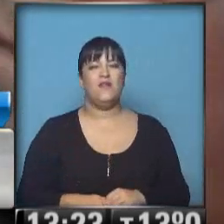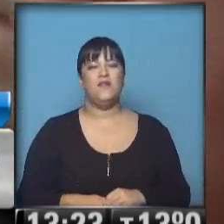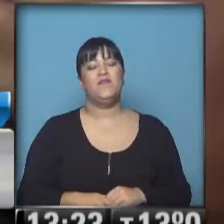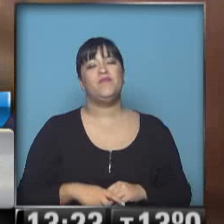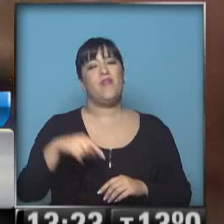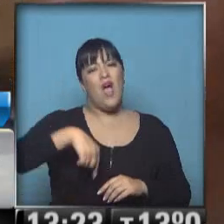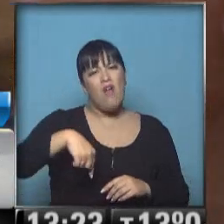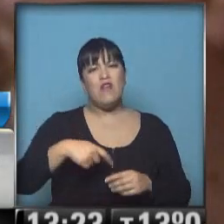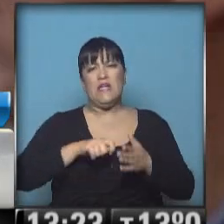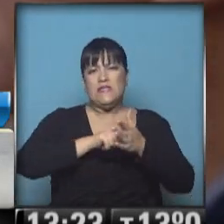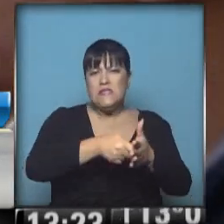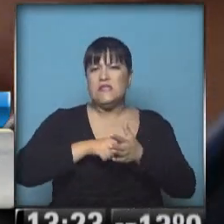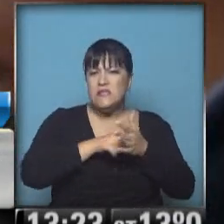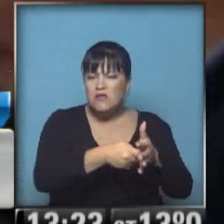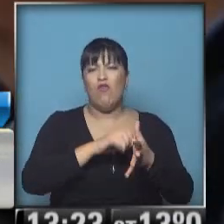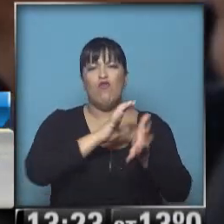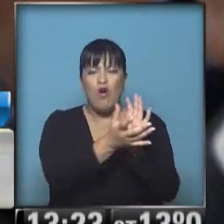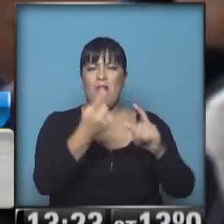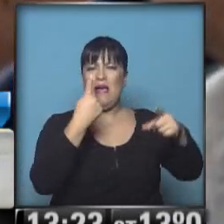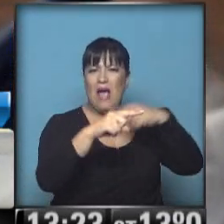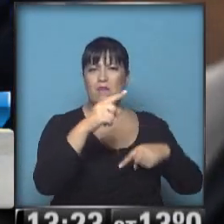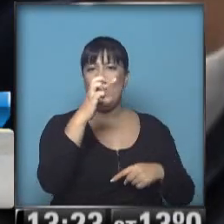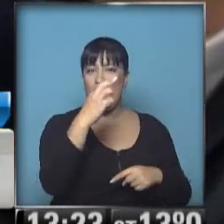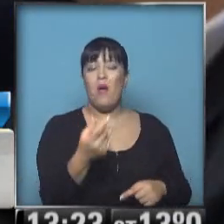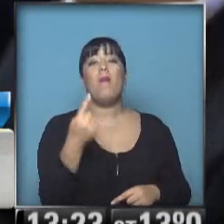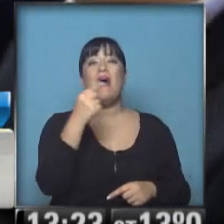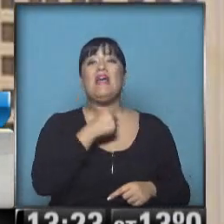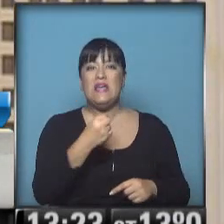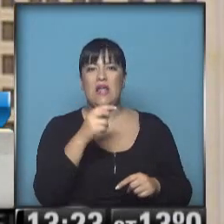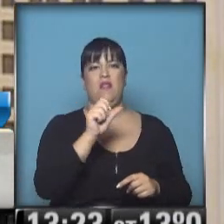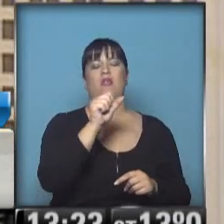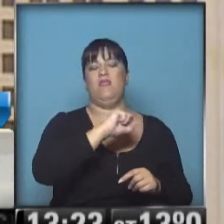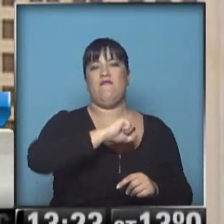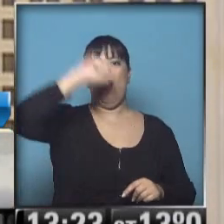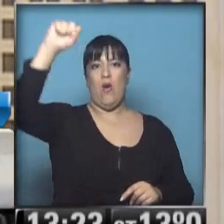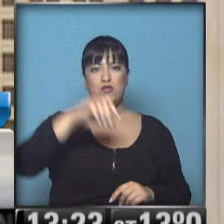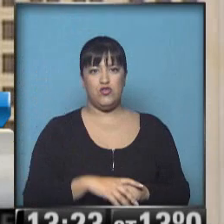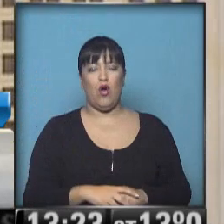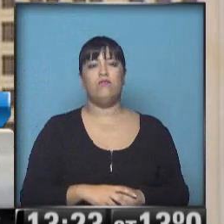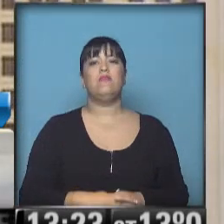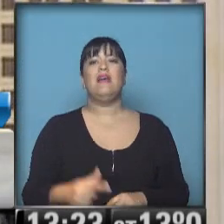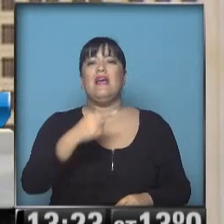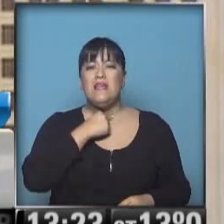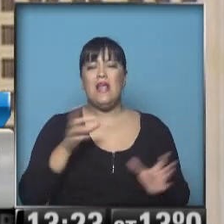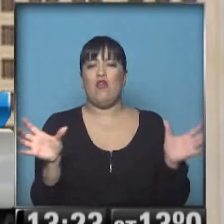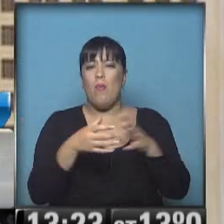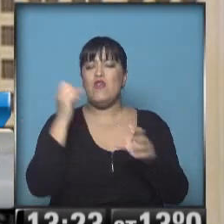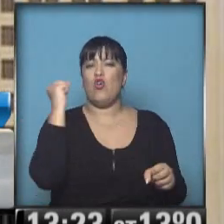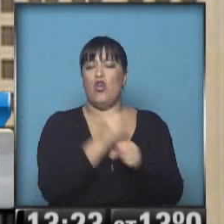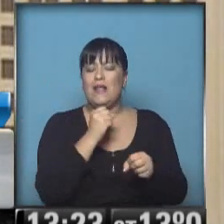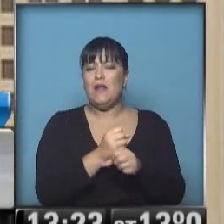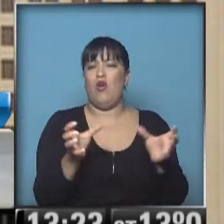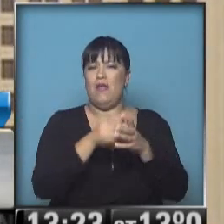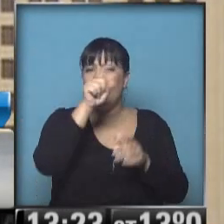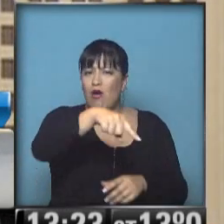Están presionando sobre el tipo de cambio para que haya la devaluación, ¿saben para qué? Para licuarle los convenios colectivos de trabajo que